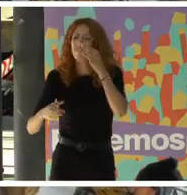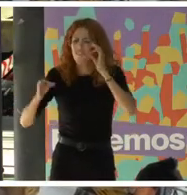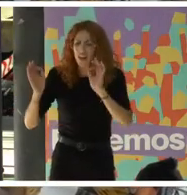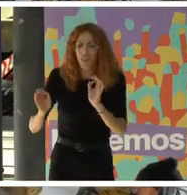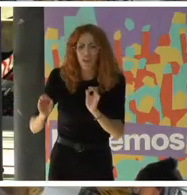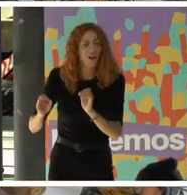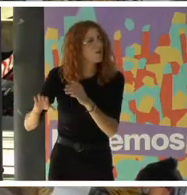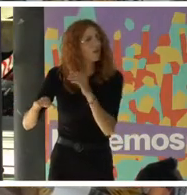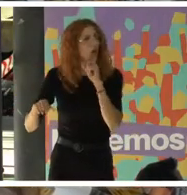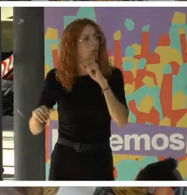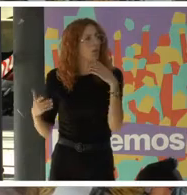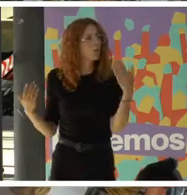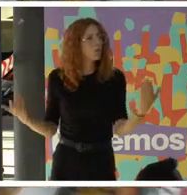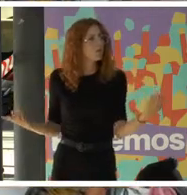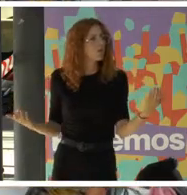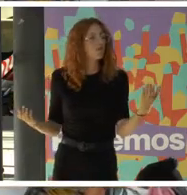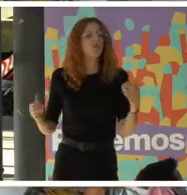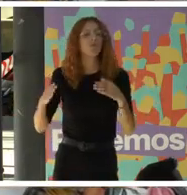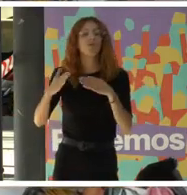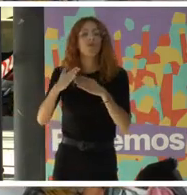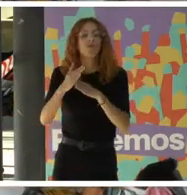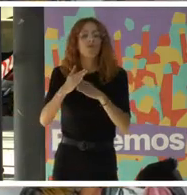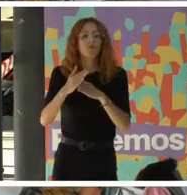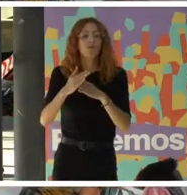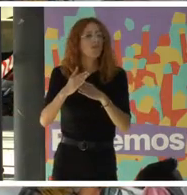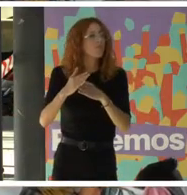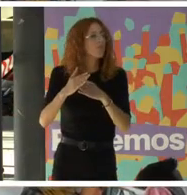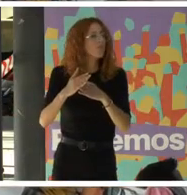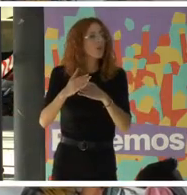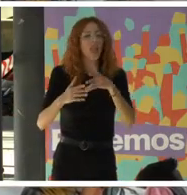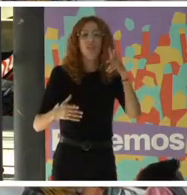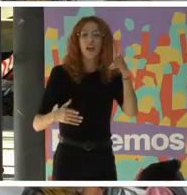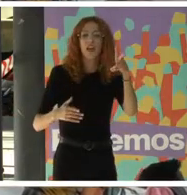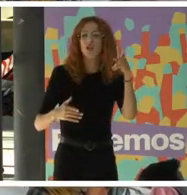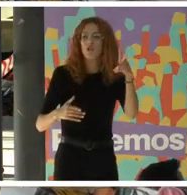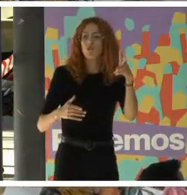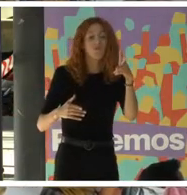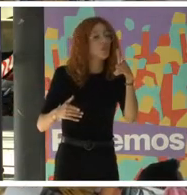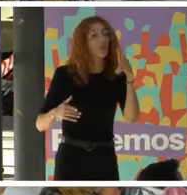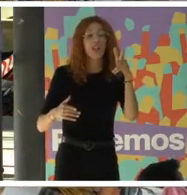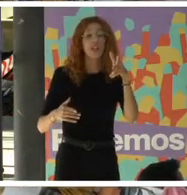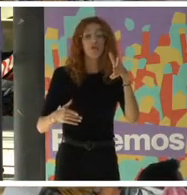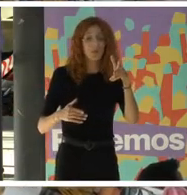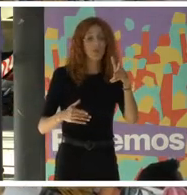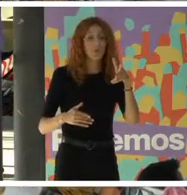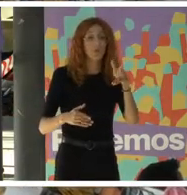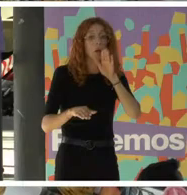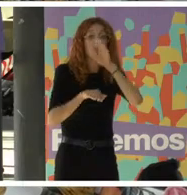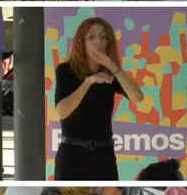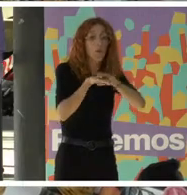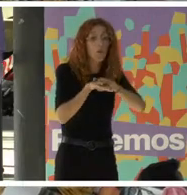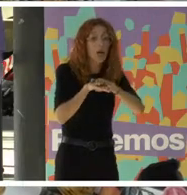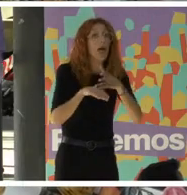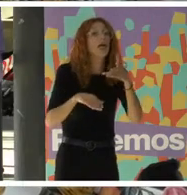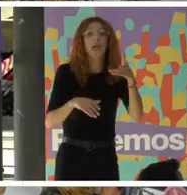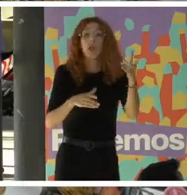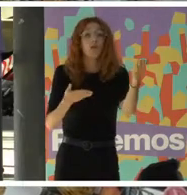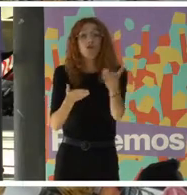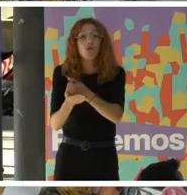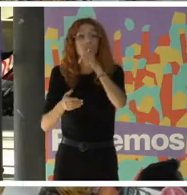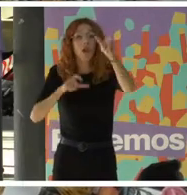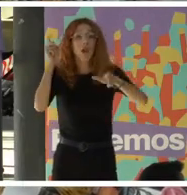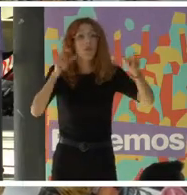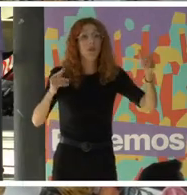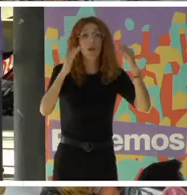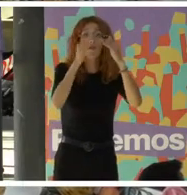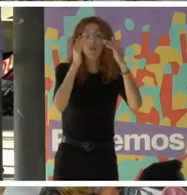a la extrema derecha? Se le frena garantizando derechos, asegurando que todo el mundo tiene acceso a una vivienda